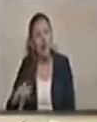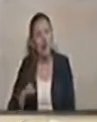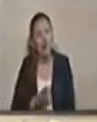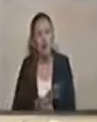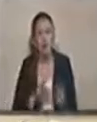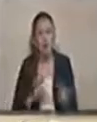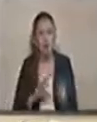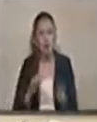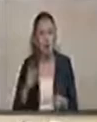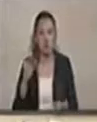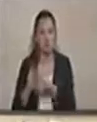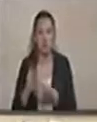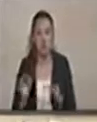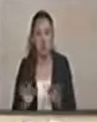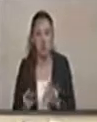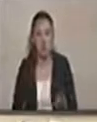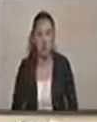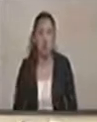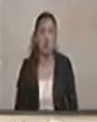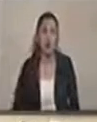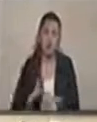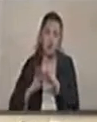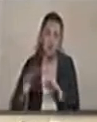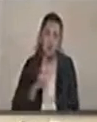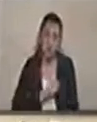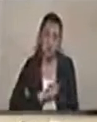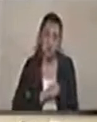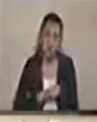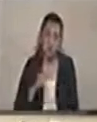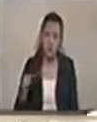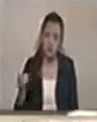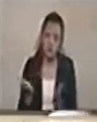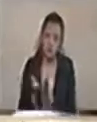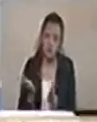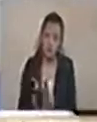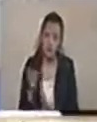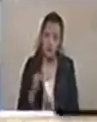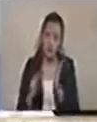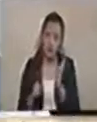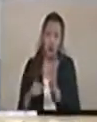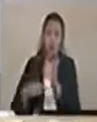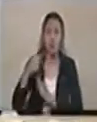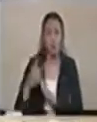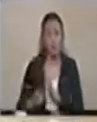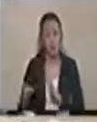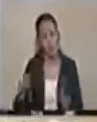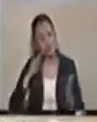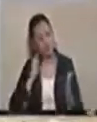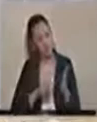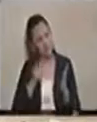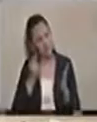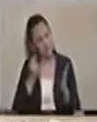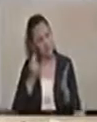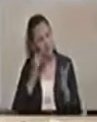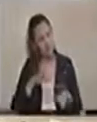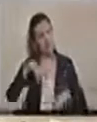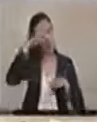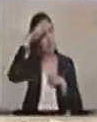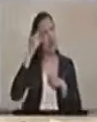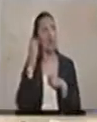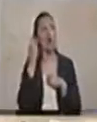sigue siendo ilícita. Así que lo invito a estudiar y a leer el proyecto para que tenga un criterio formado y pueda